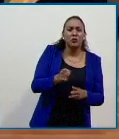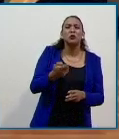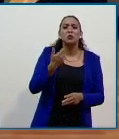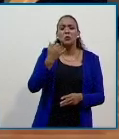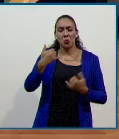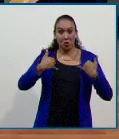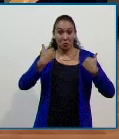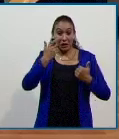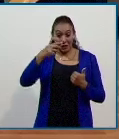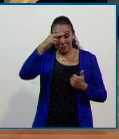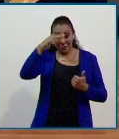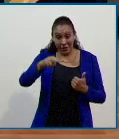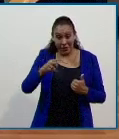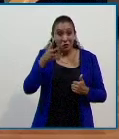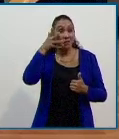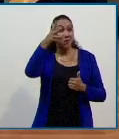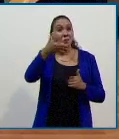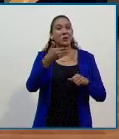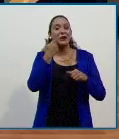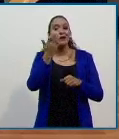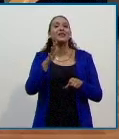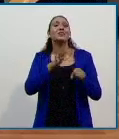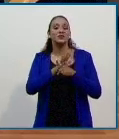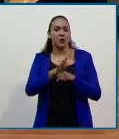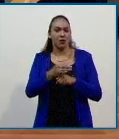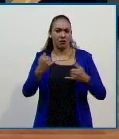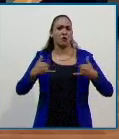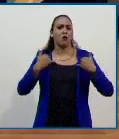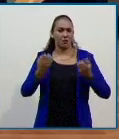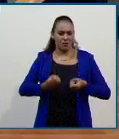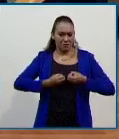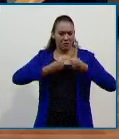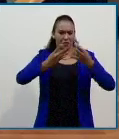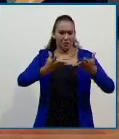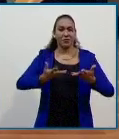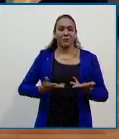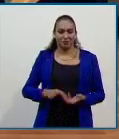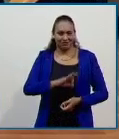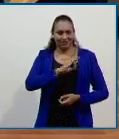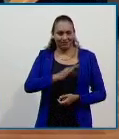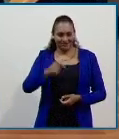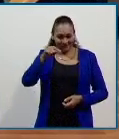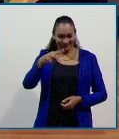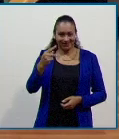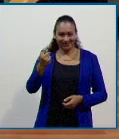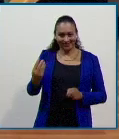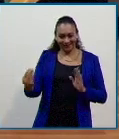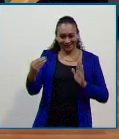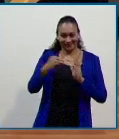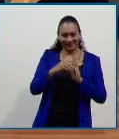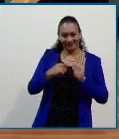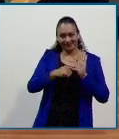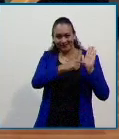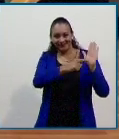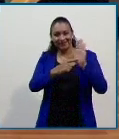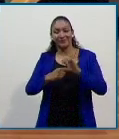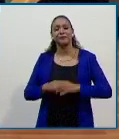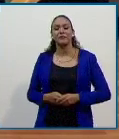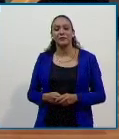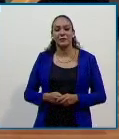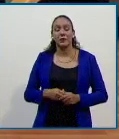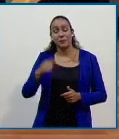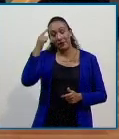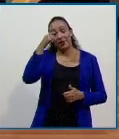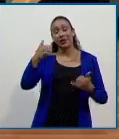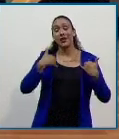qué desean en su futuro los jóvenes de Iberoamérica, cómo interpretan los